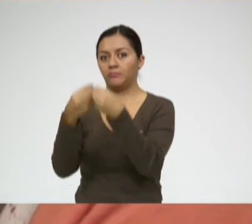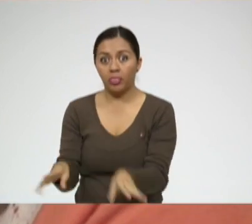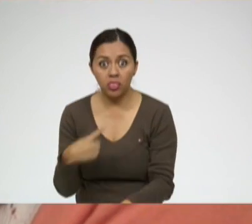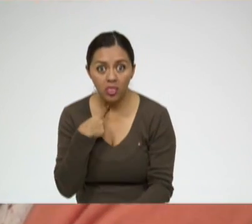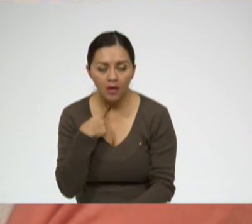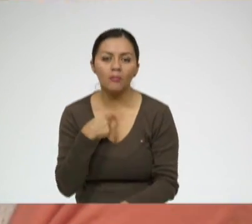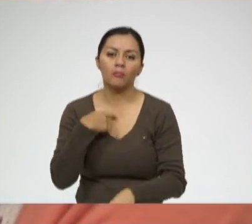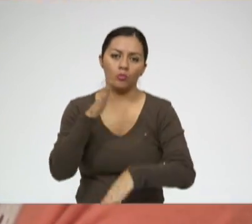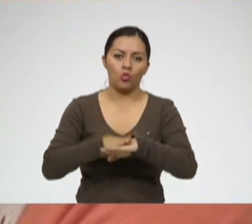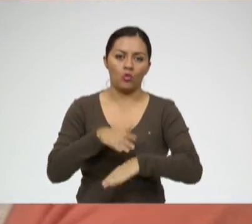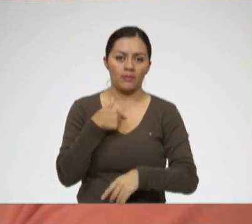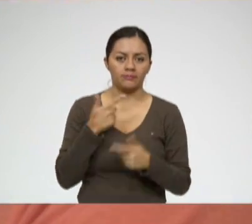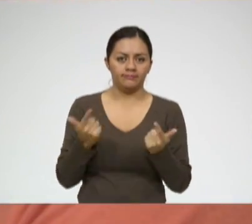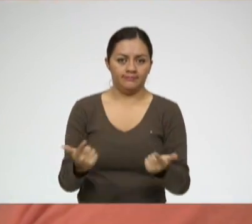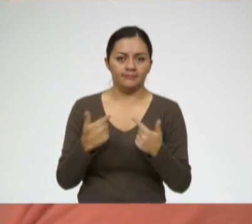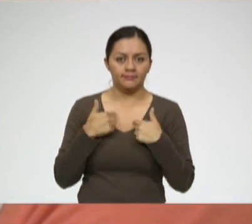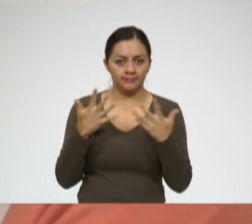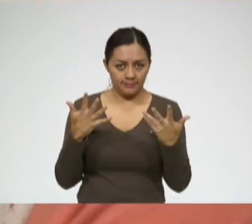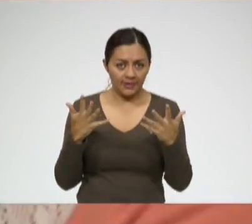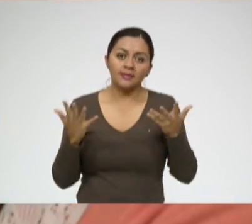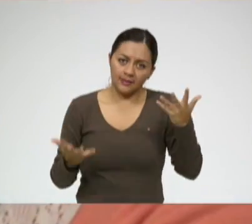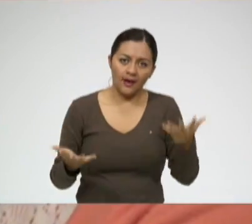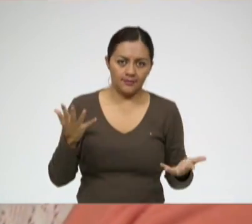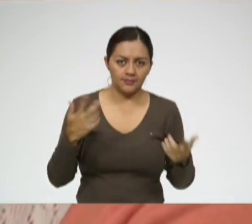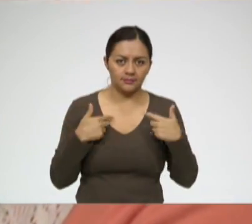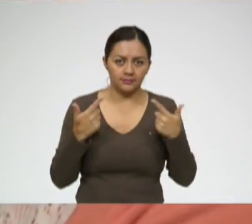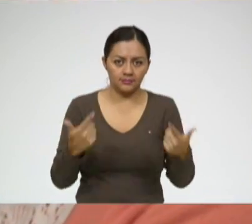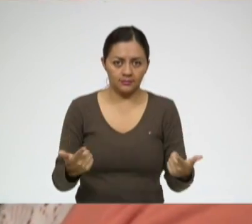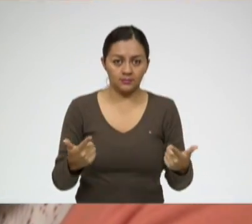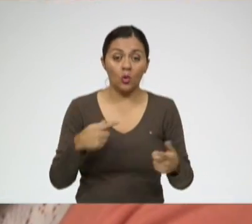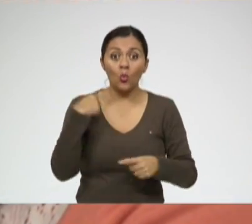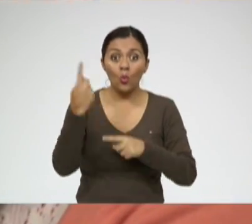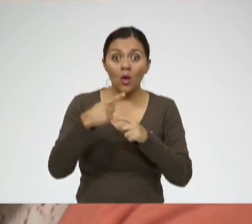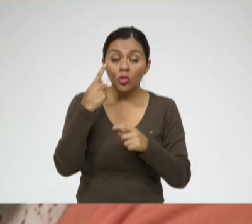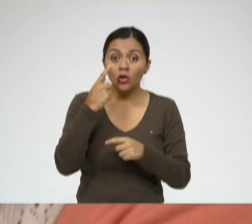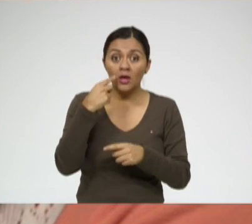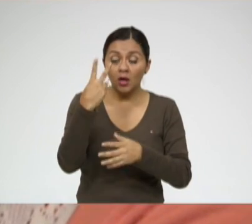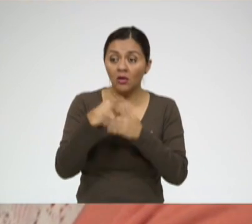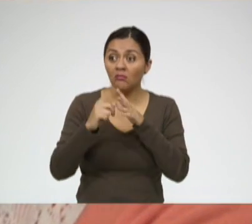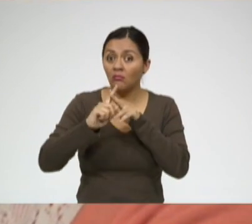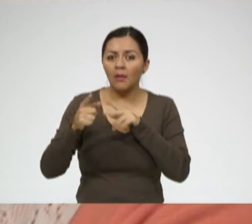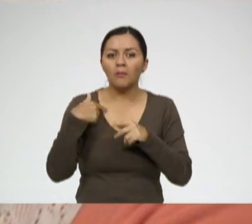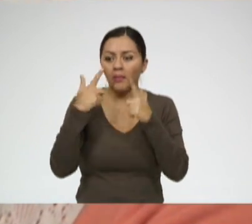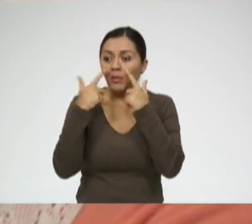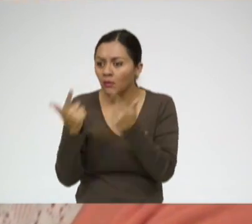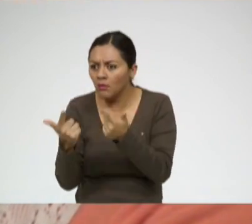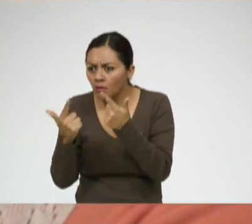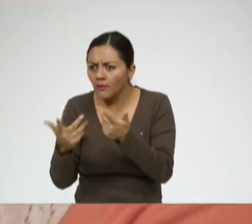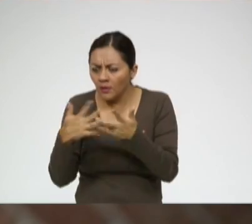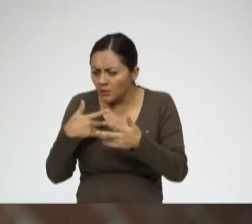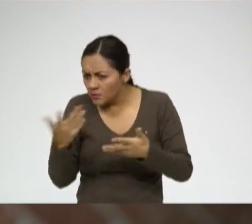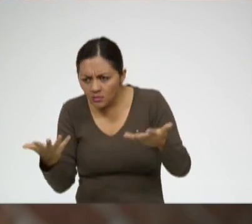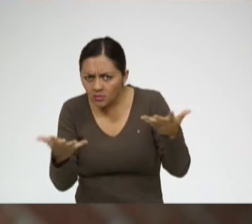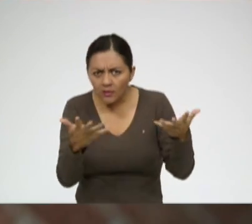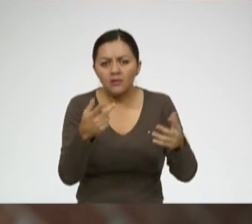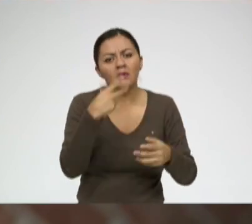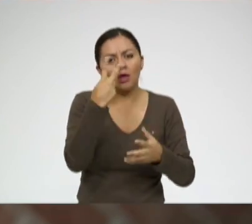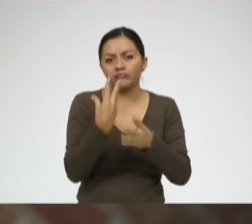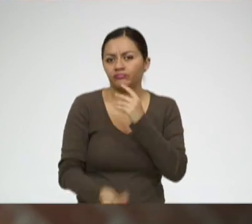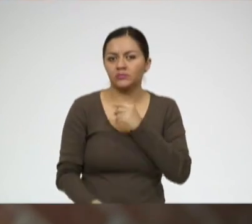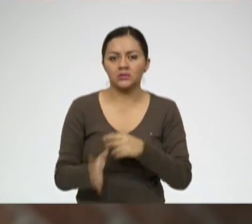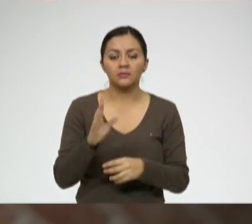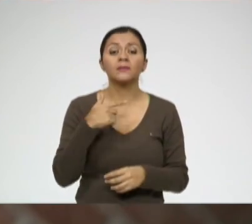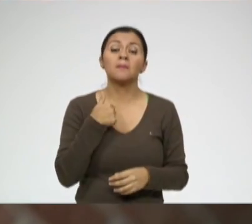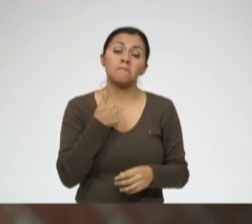que es el momento en que se salen a uno de su control, cuando uno no está como padre ahí pendiente. En mi casa mi mamá y